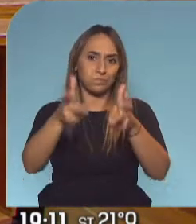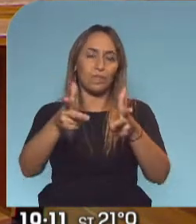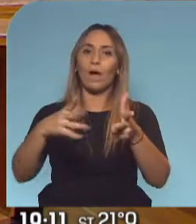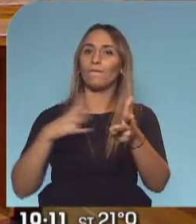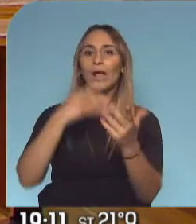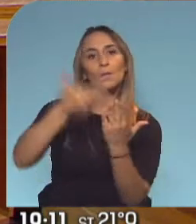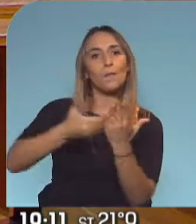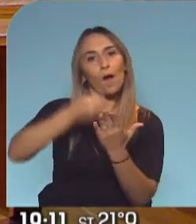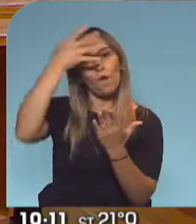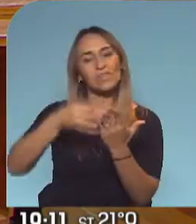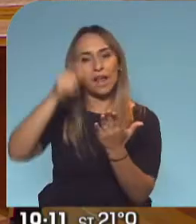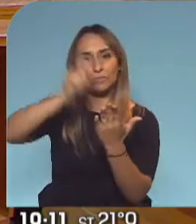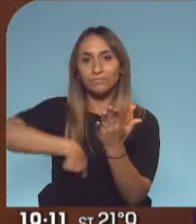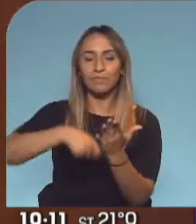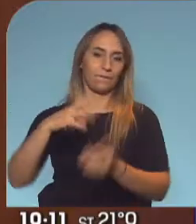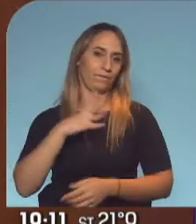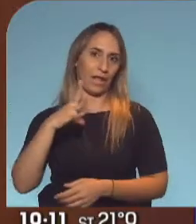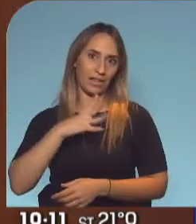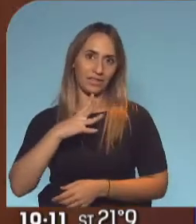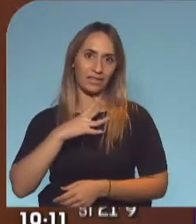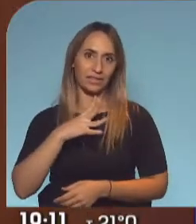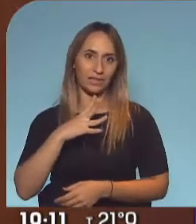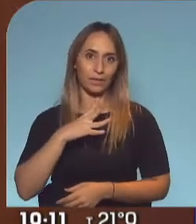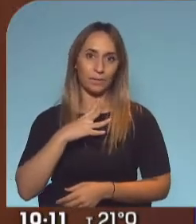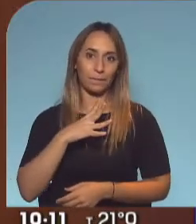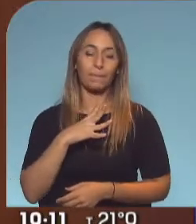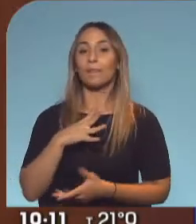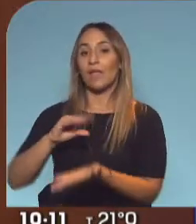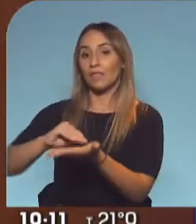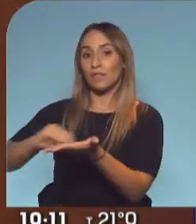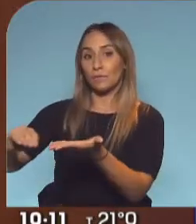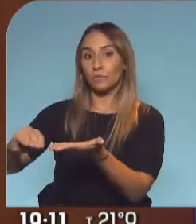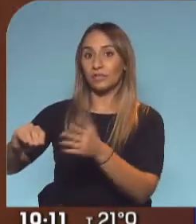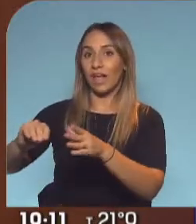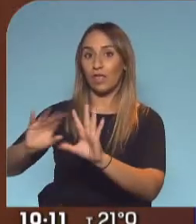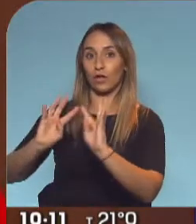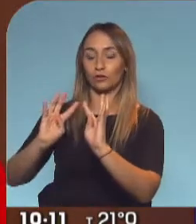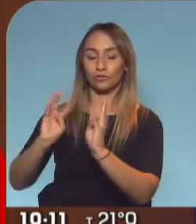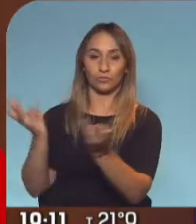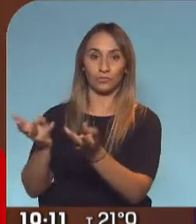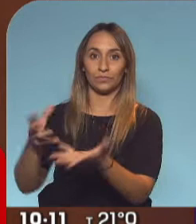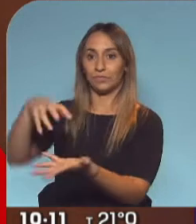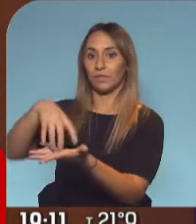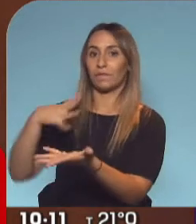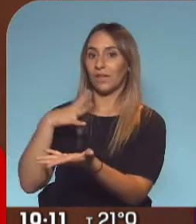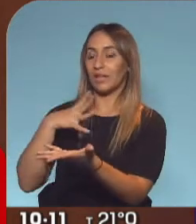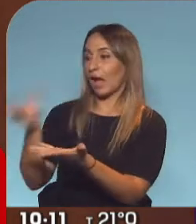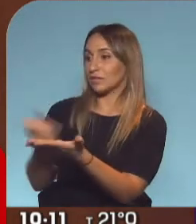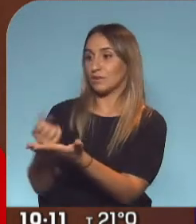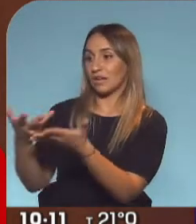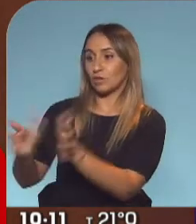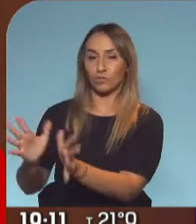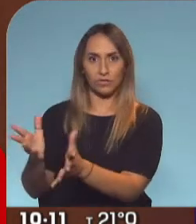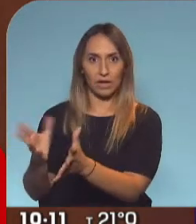papeles, ¿verdad? Exactamente, falta que la Cámara de Diputados le acepte la renuncia. De hecho, podría tomarse